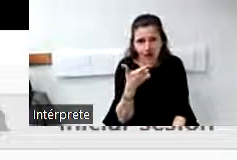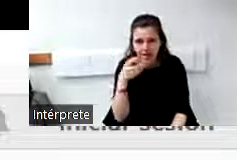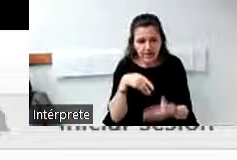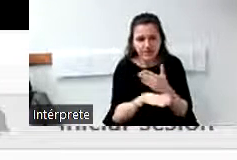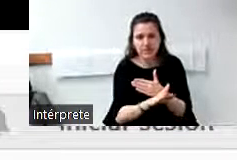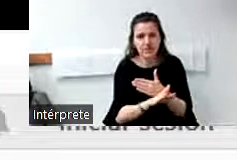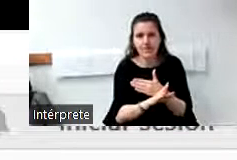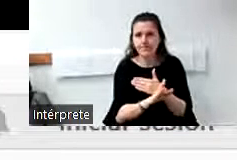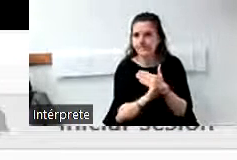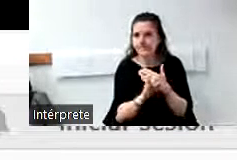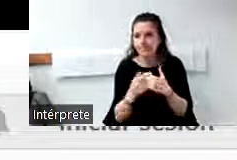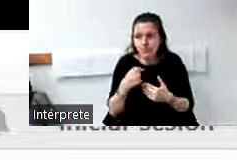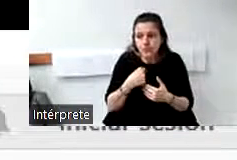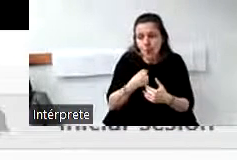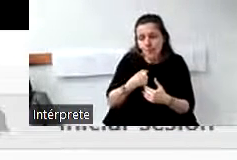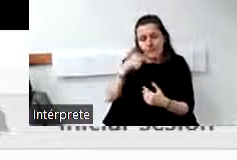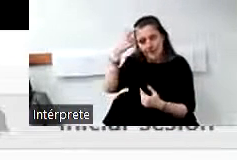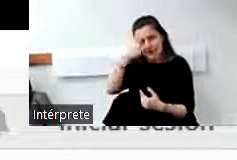inaccesibilidad todavía existente